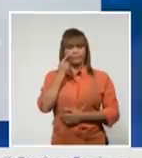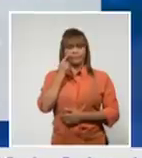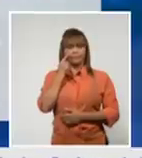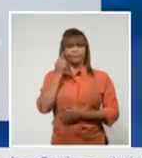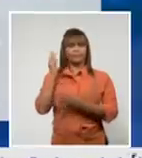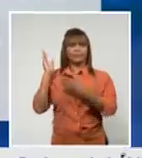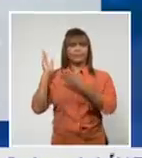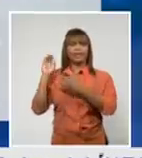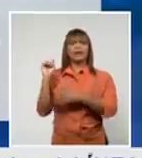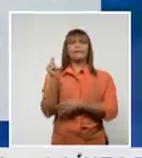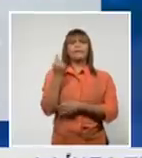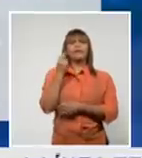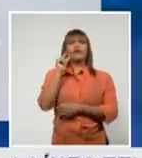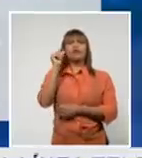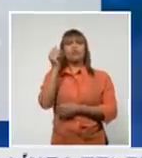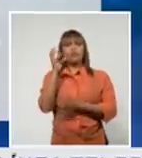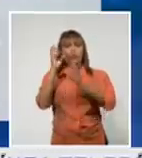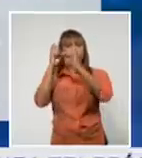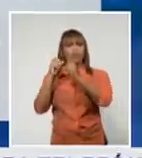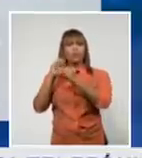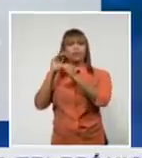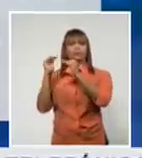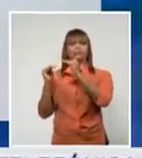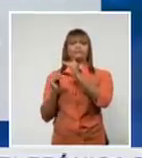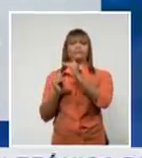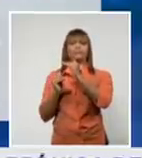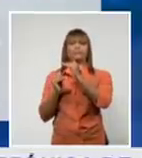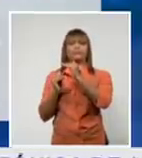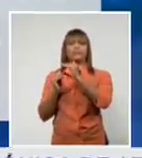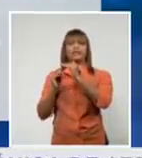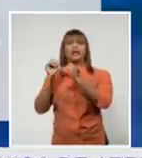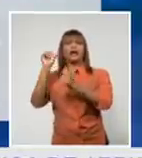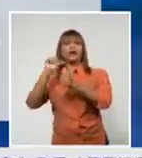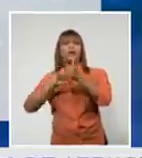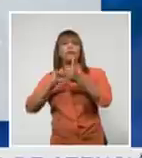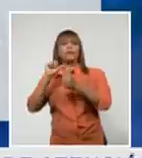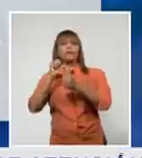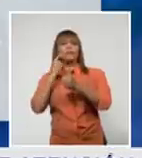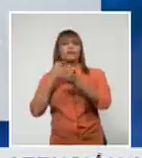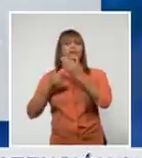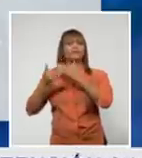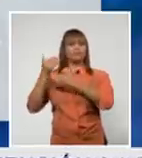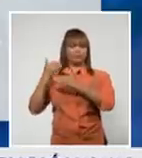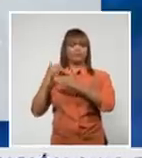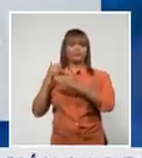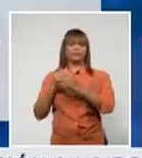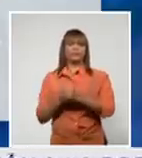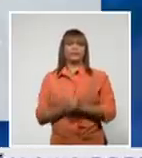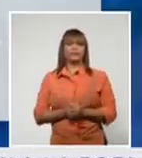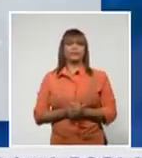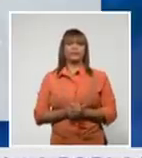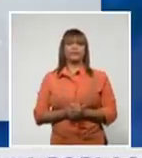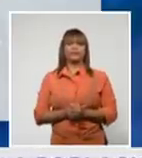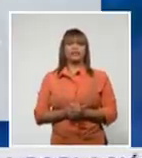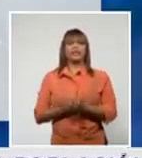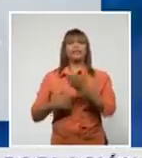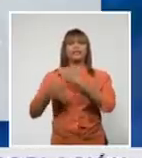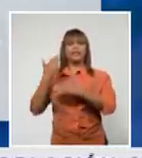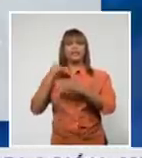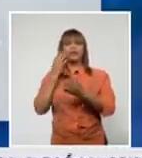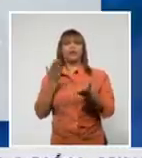primero es un número inferior de casos al comportamiento que habíamos tenido en días